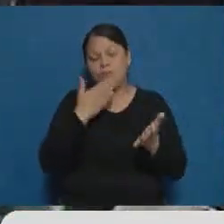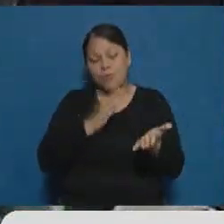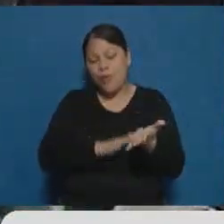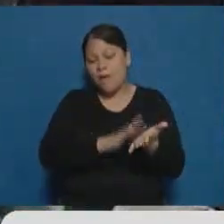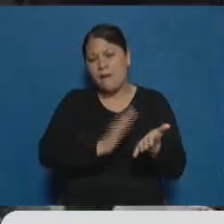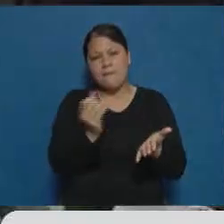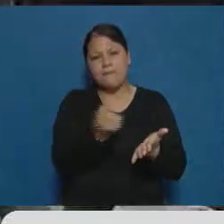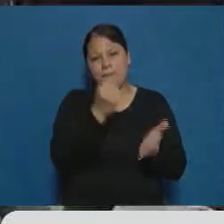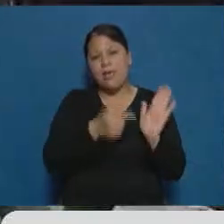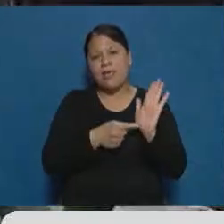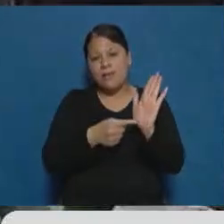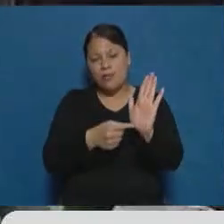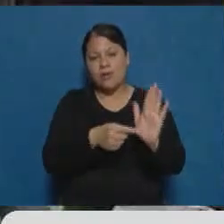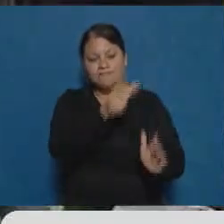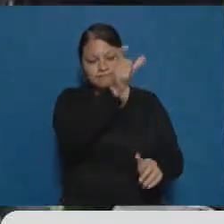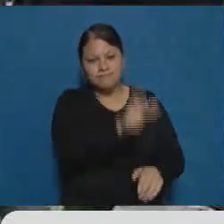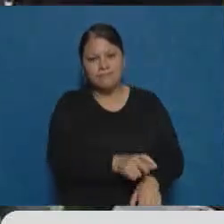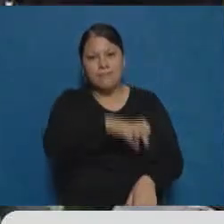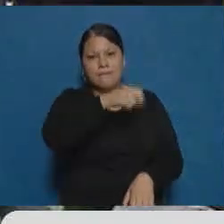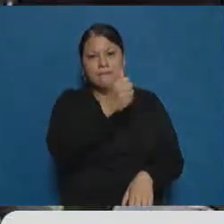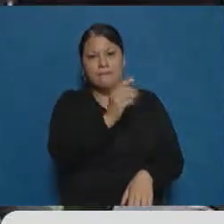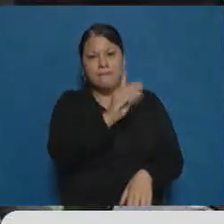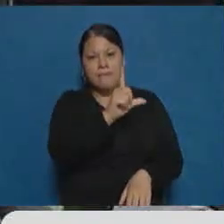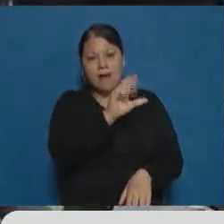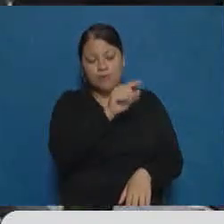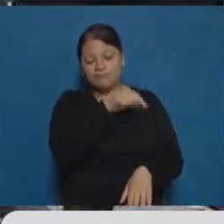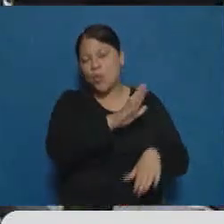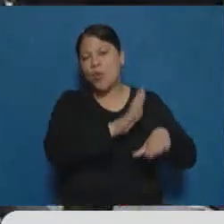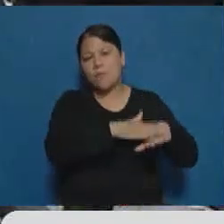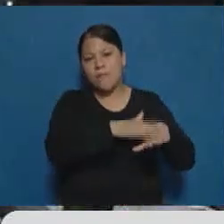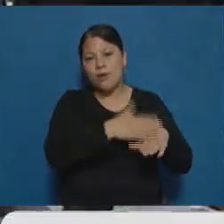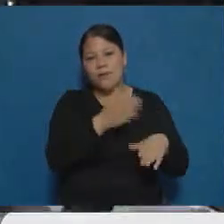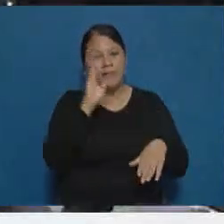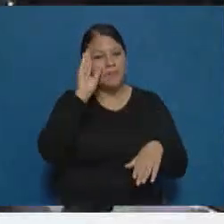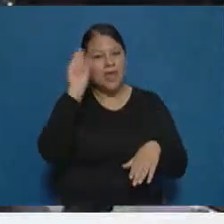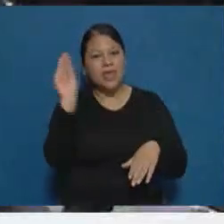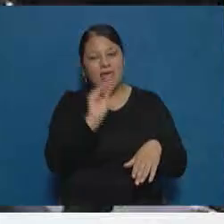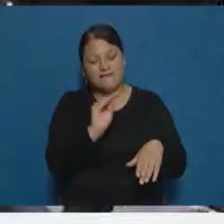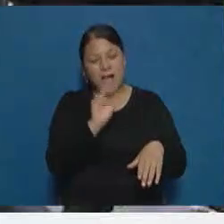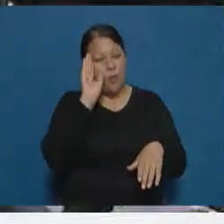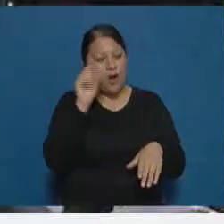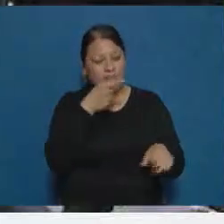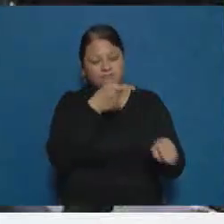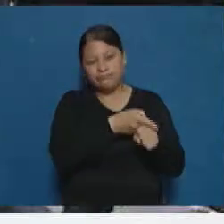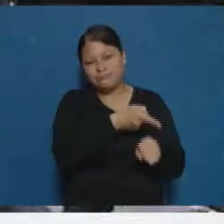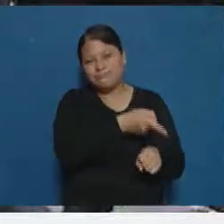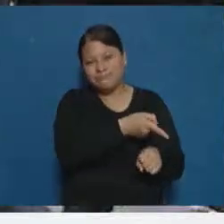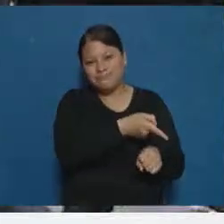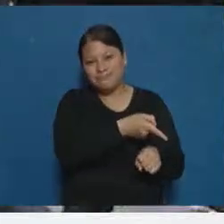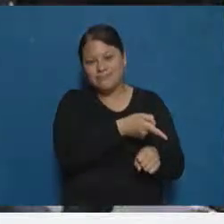para demostrar la culpabilidad de Pablo Rivas Stewart. Obviamente la defensa de la persona, del imputado, va a intentar